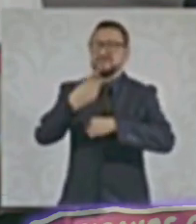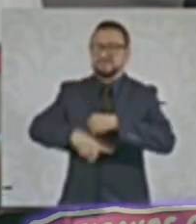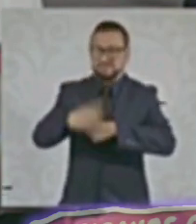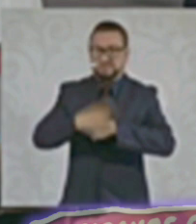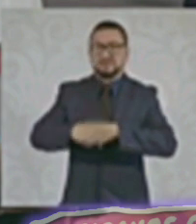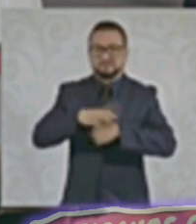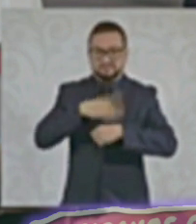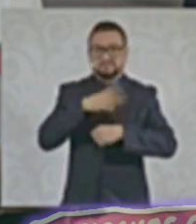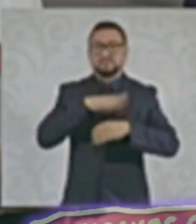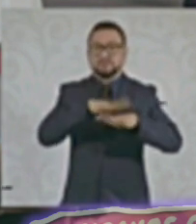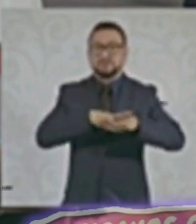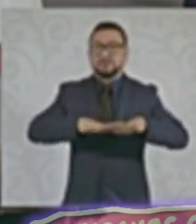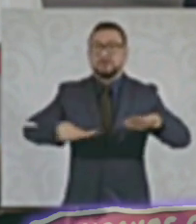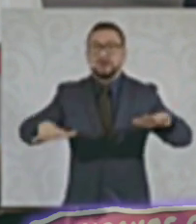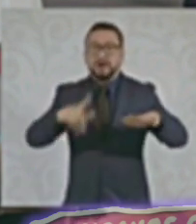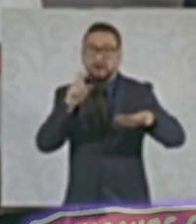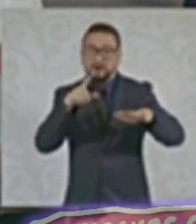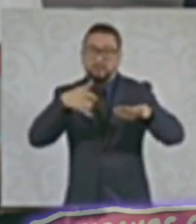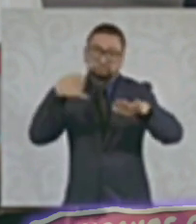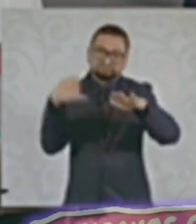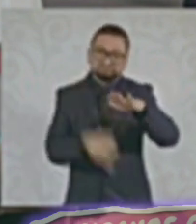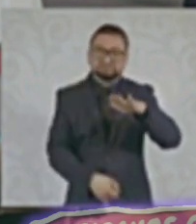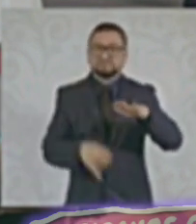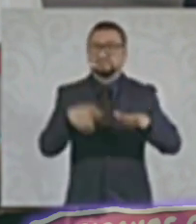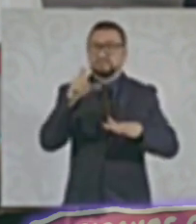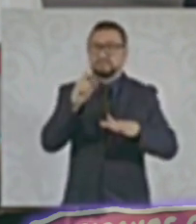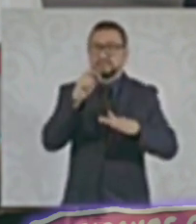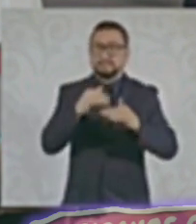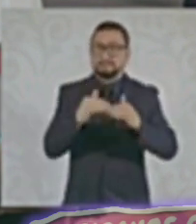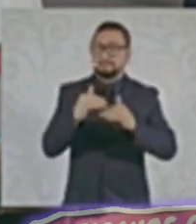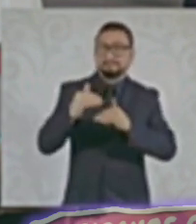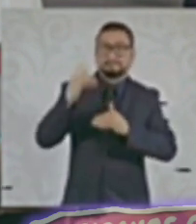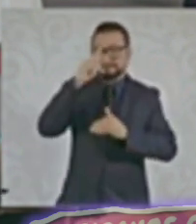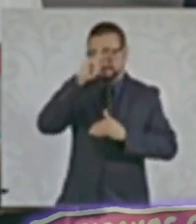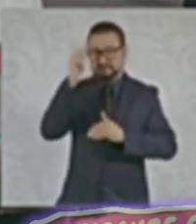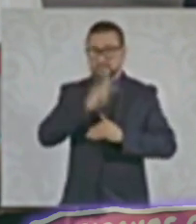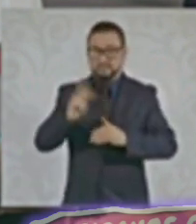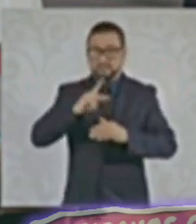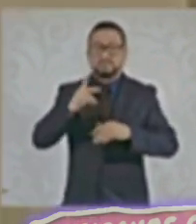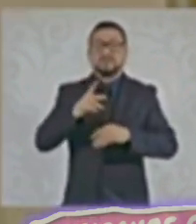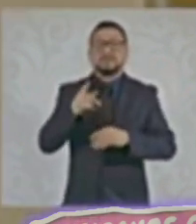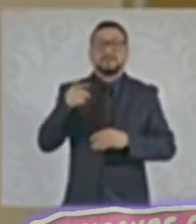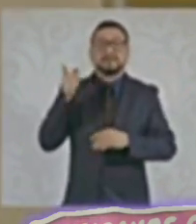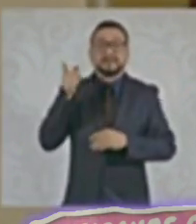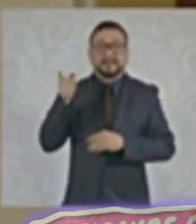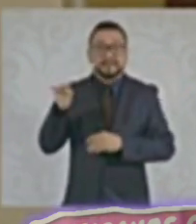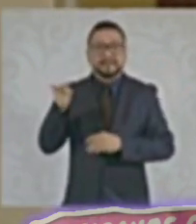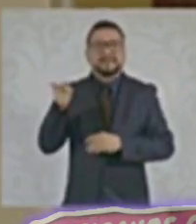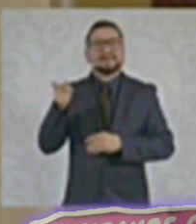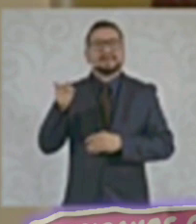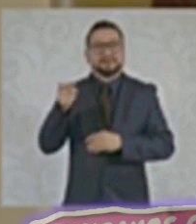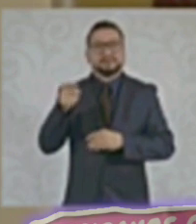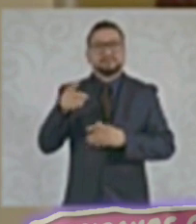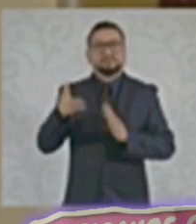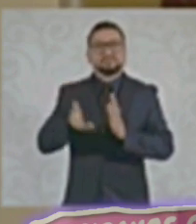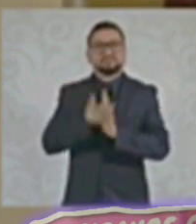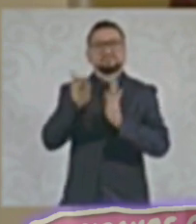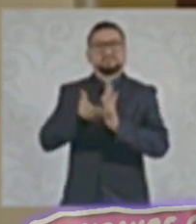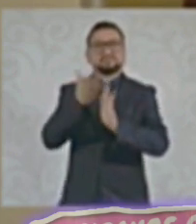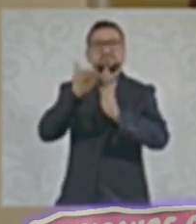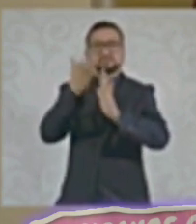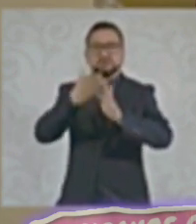sistema hidrológico subterráneo, 20 veces más del volumen autorizado, vio ellos construyeron